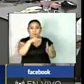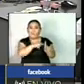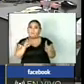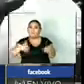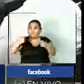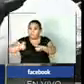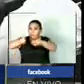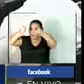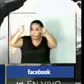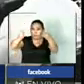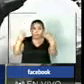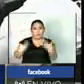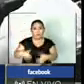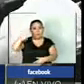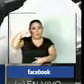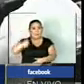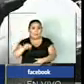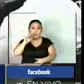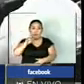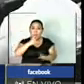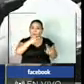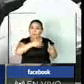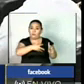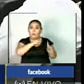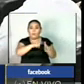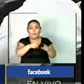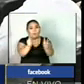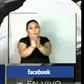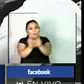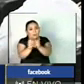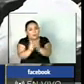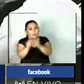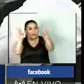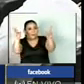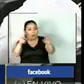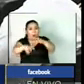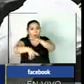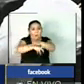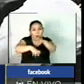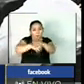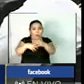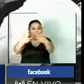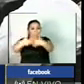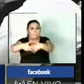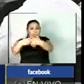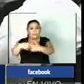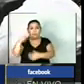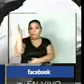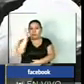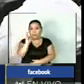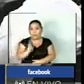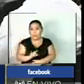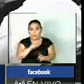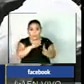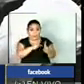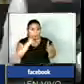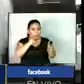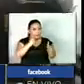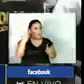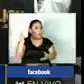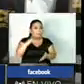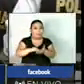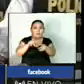prisión preventiva desde hace tres meses involucrada en el escándalo de corrupción de la constructora brasileña Odebrecht la líder dos veces